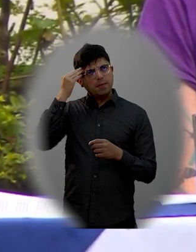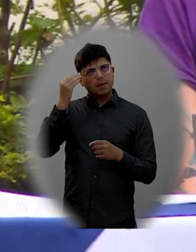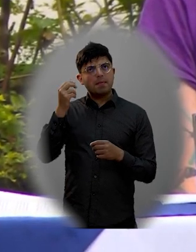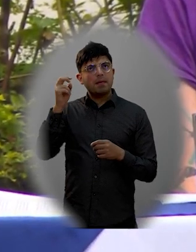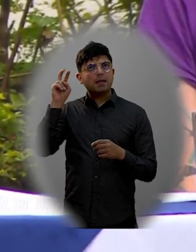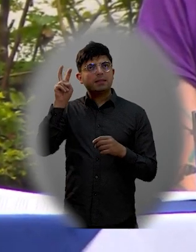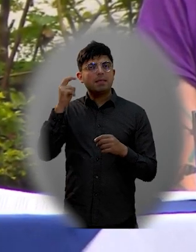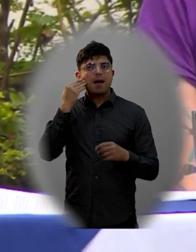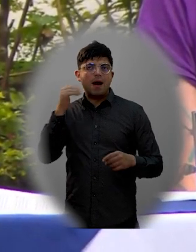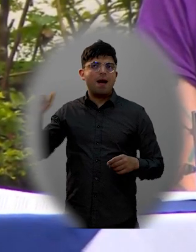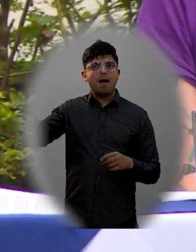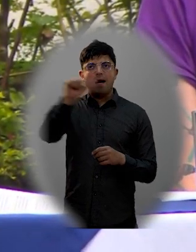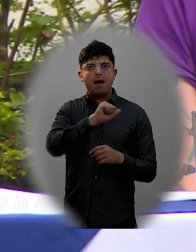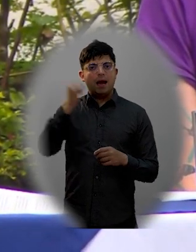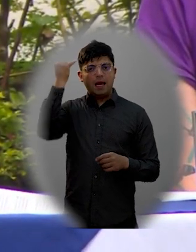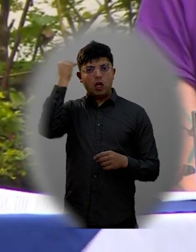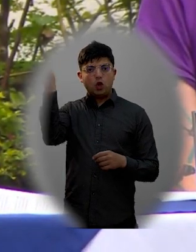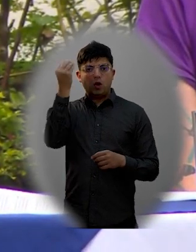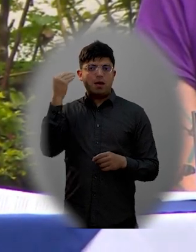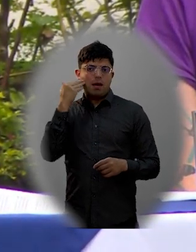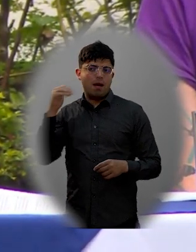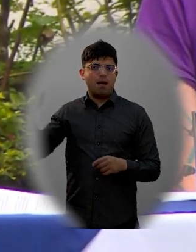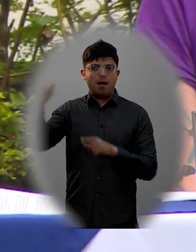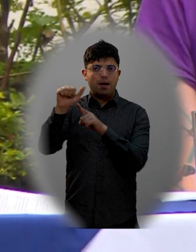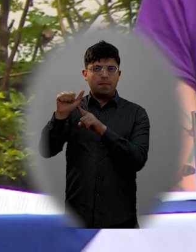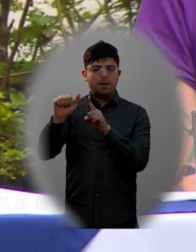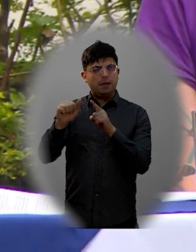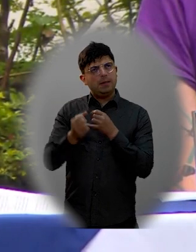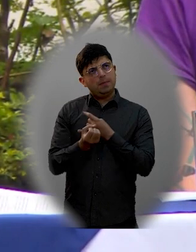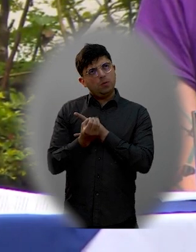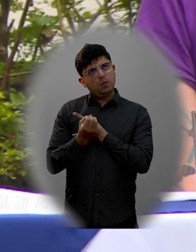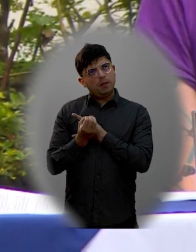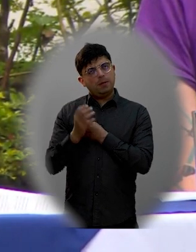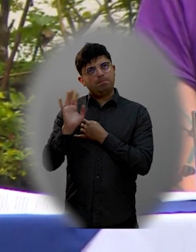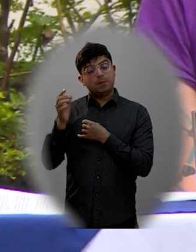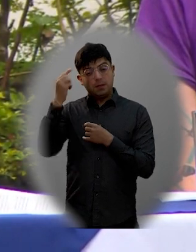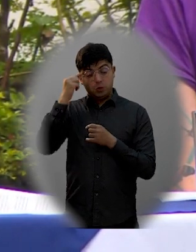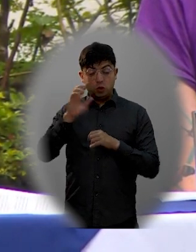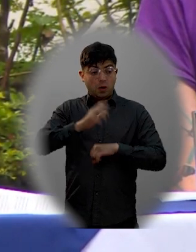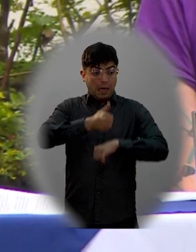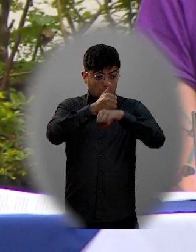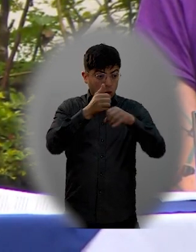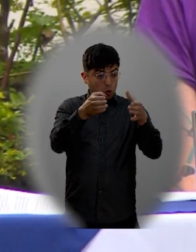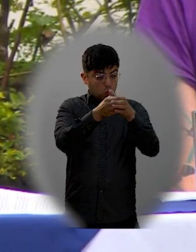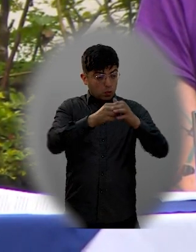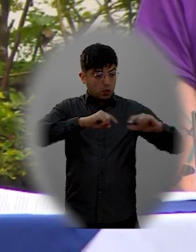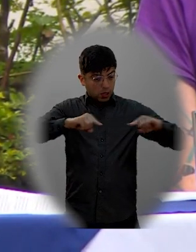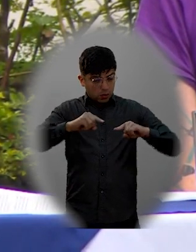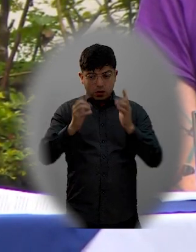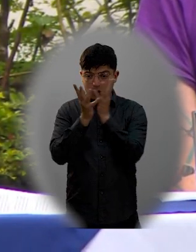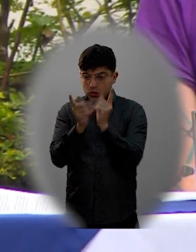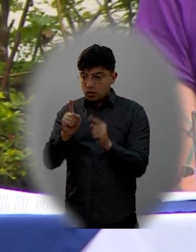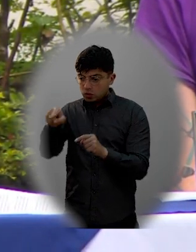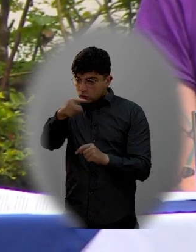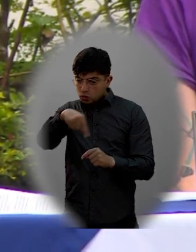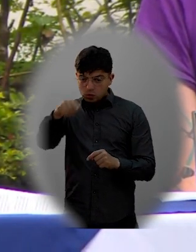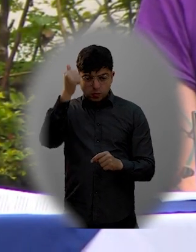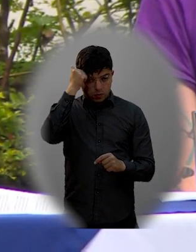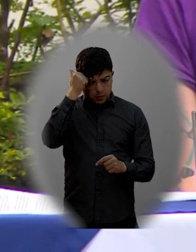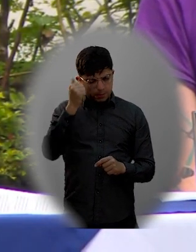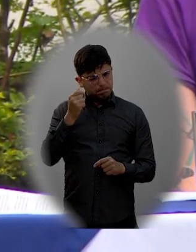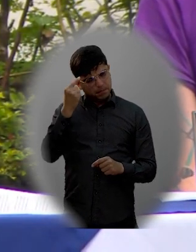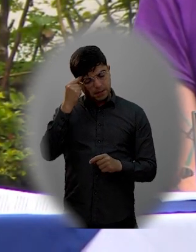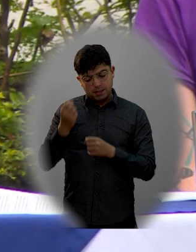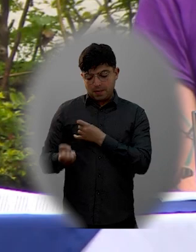pedagogía. Yo pensaba, rector, equipo directivo, estudiantes y profesores, si no es el momento de que